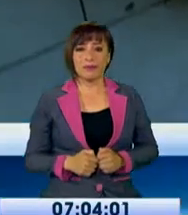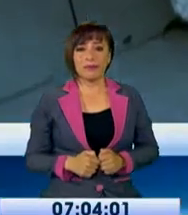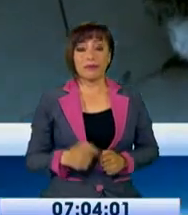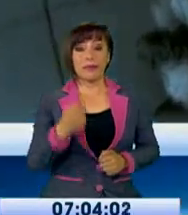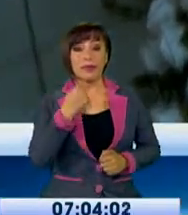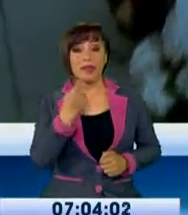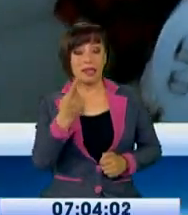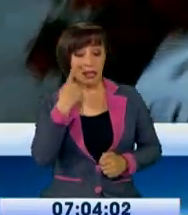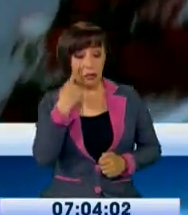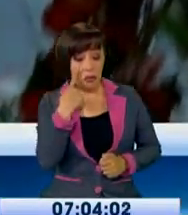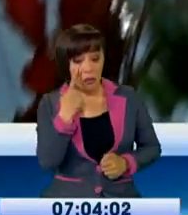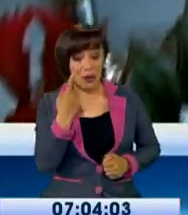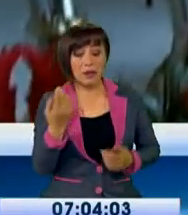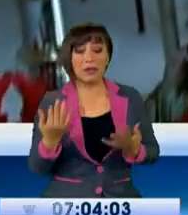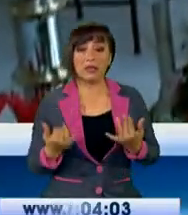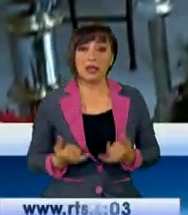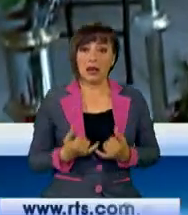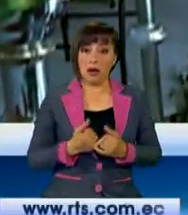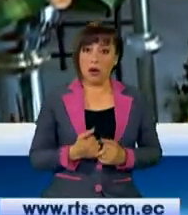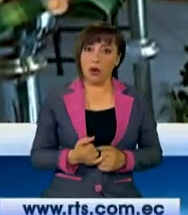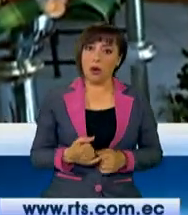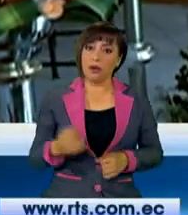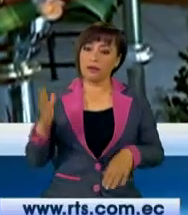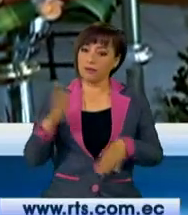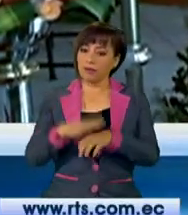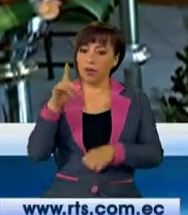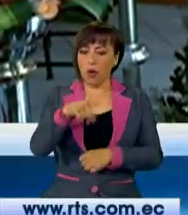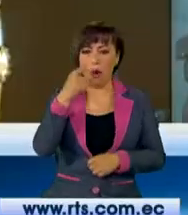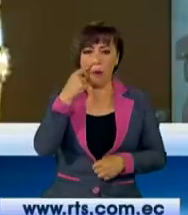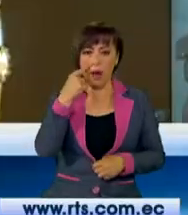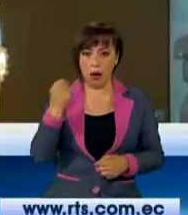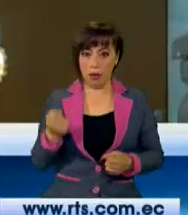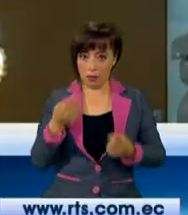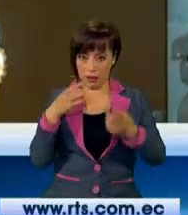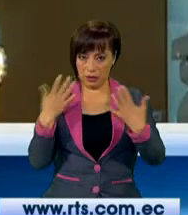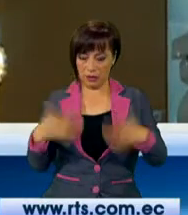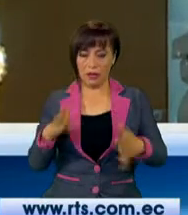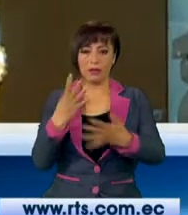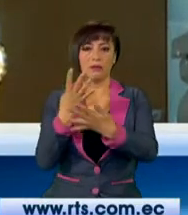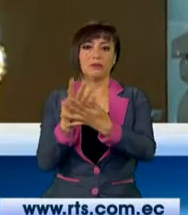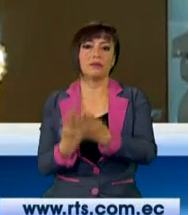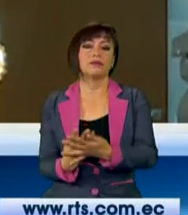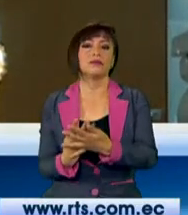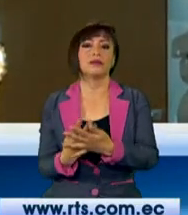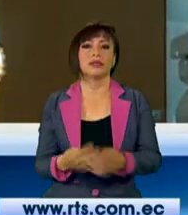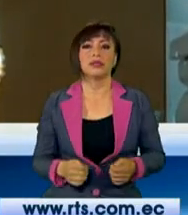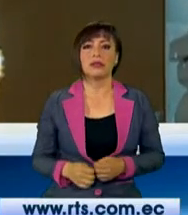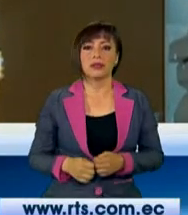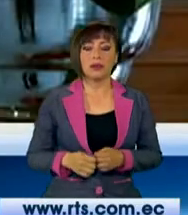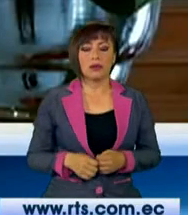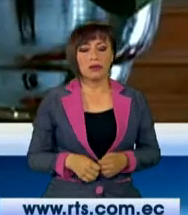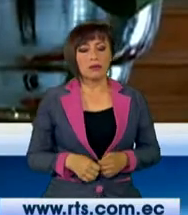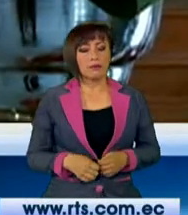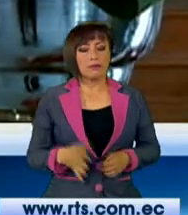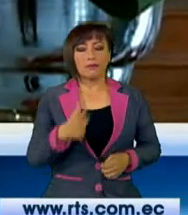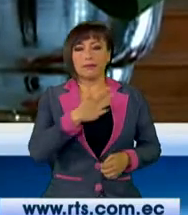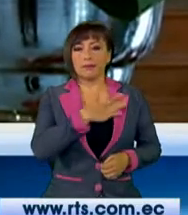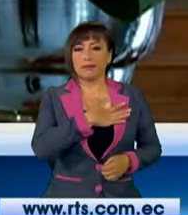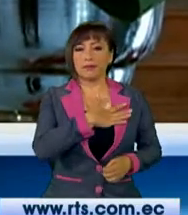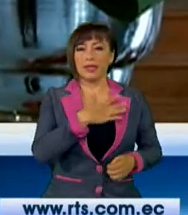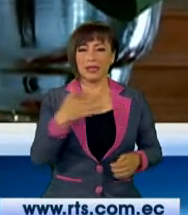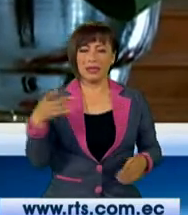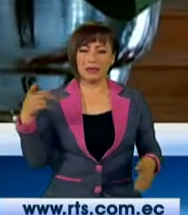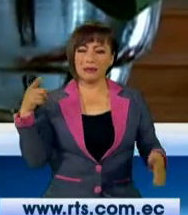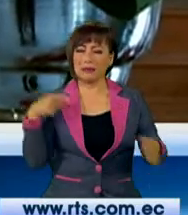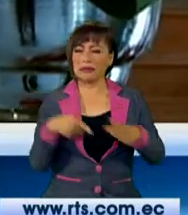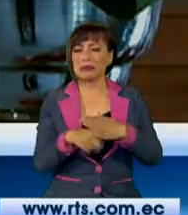pruebas acusan al hoy detenido. Esperan que reciba todo el peso de la ley, más considerando que terminó con la vida de una pequeña que no tuvo